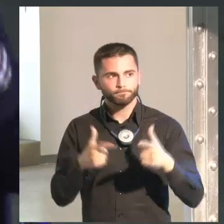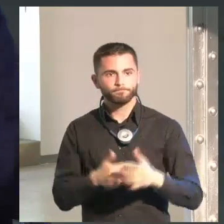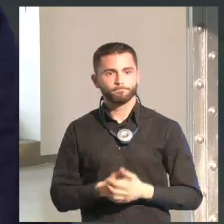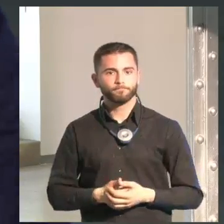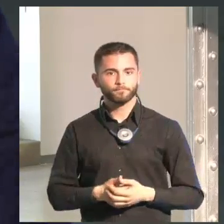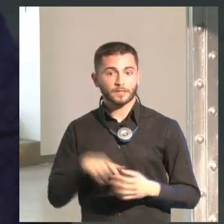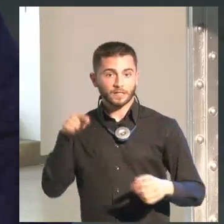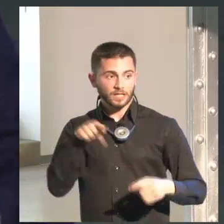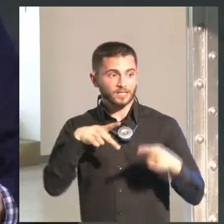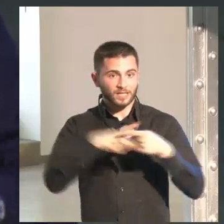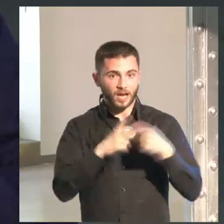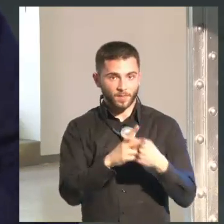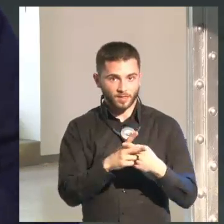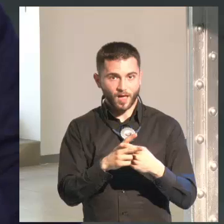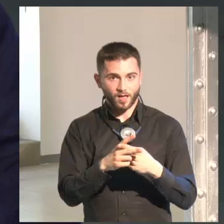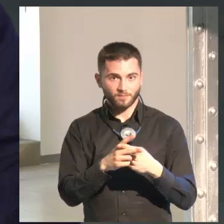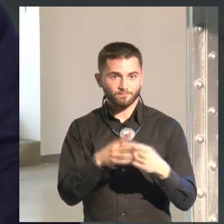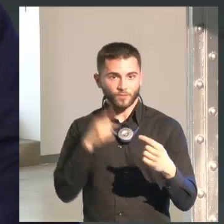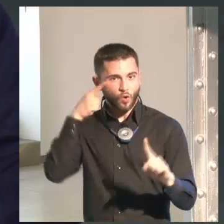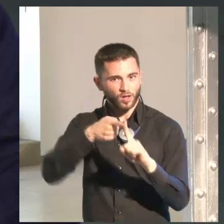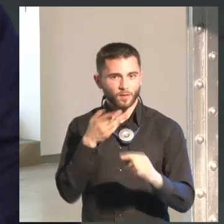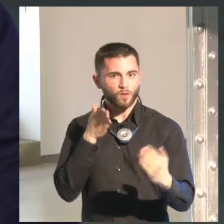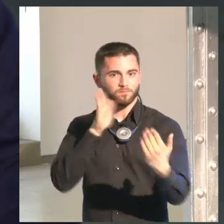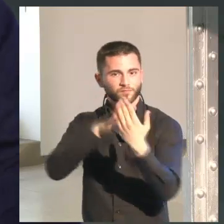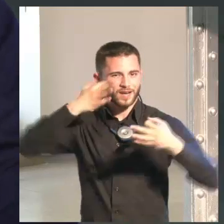que le permitan enfrentarse a la realidad tal y como es.